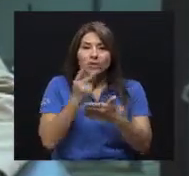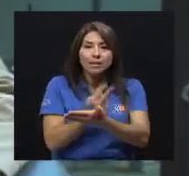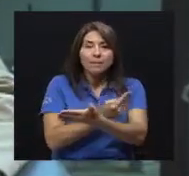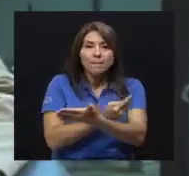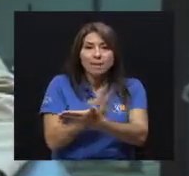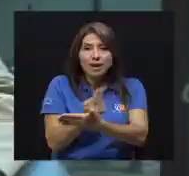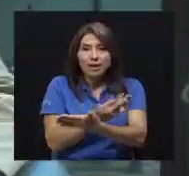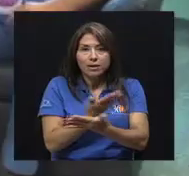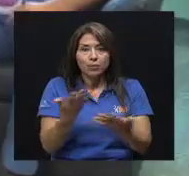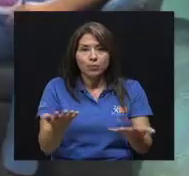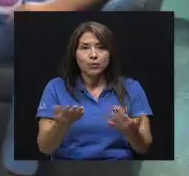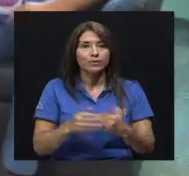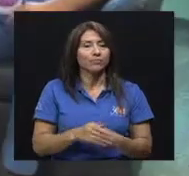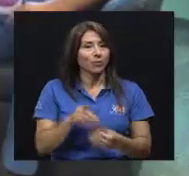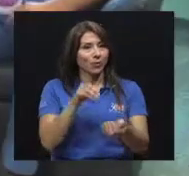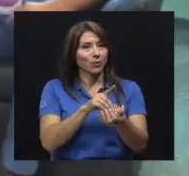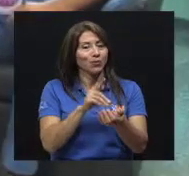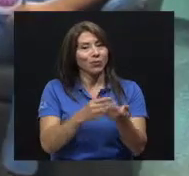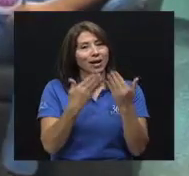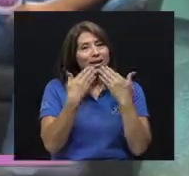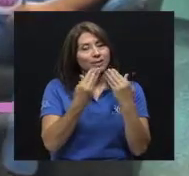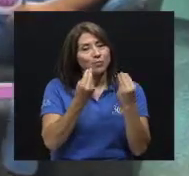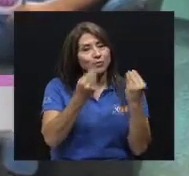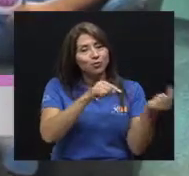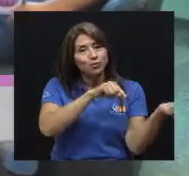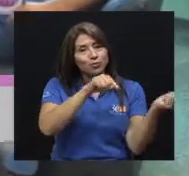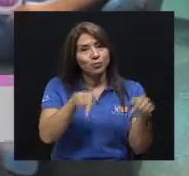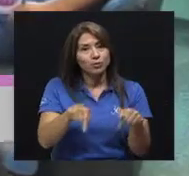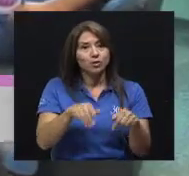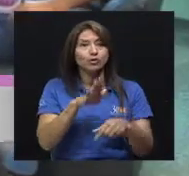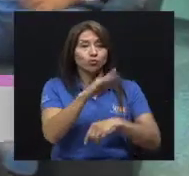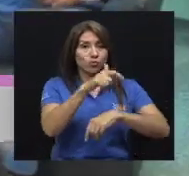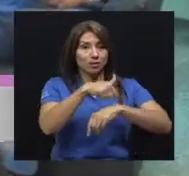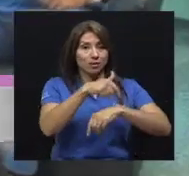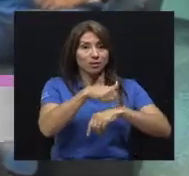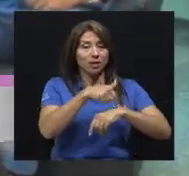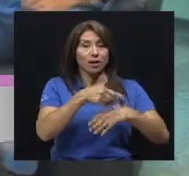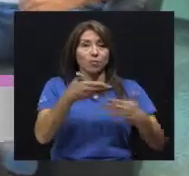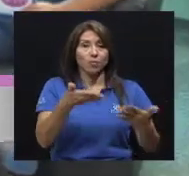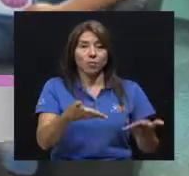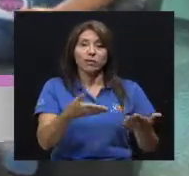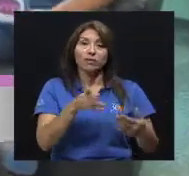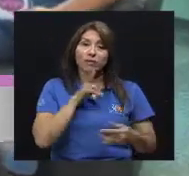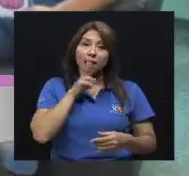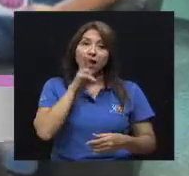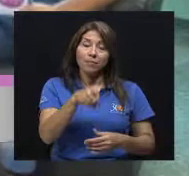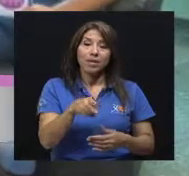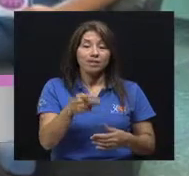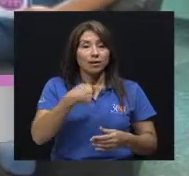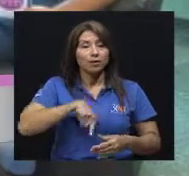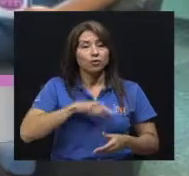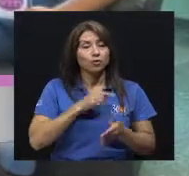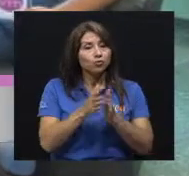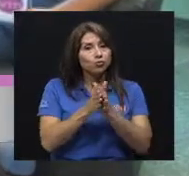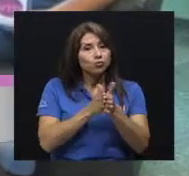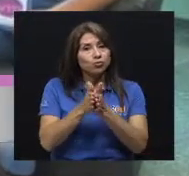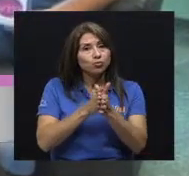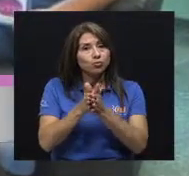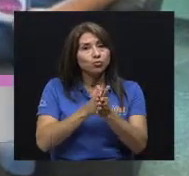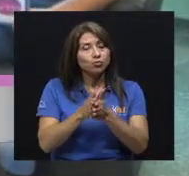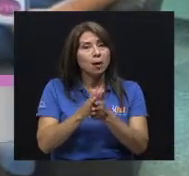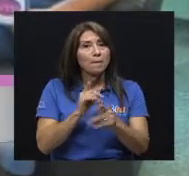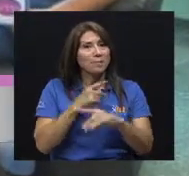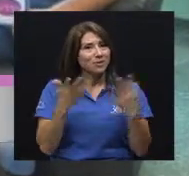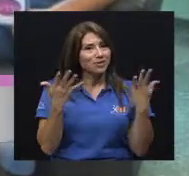vegetales. Doctor, le agradecemos mucho su gentileza, el tiempo que usted estuvo acá con nosotros. Realmente creo que le hemos sacado